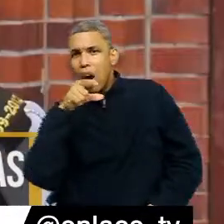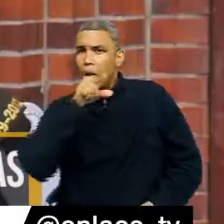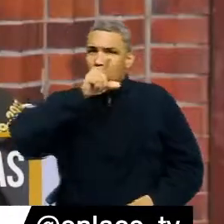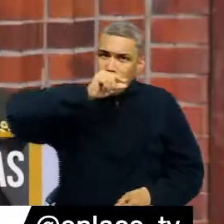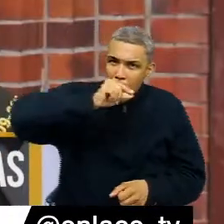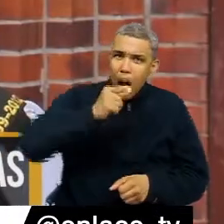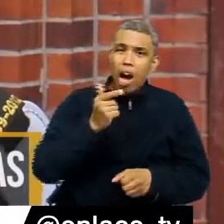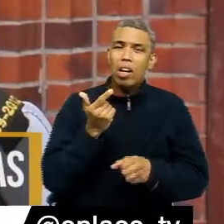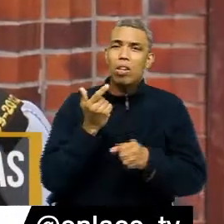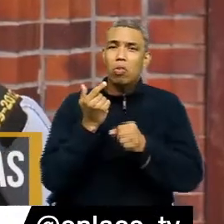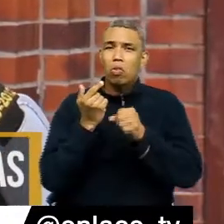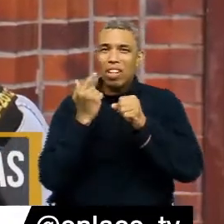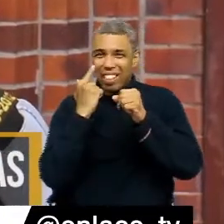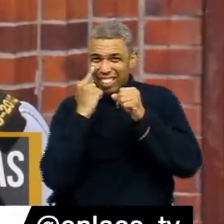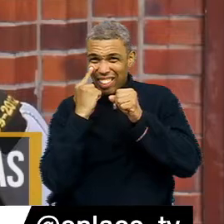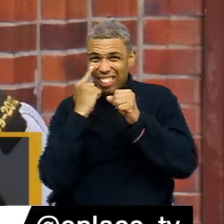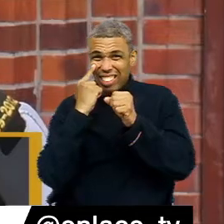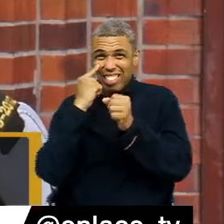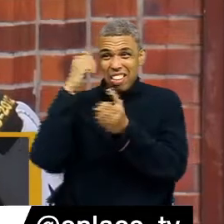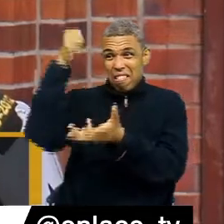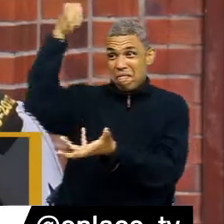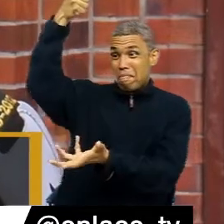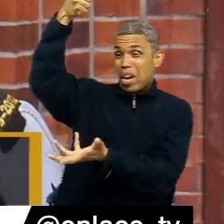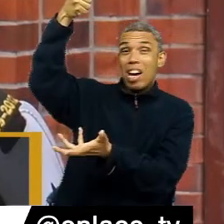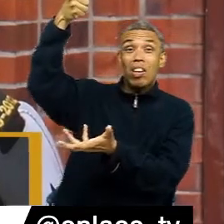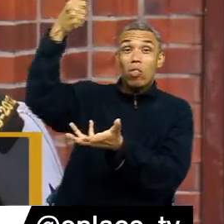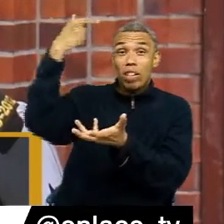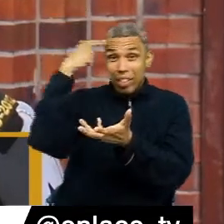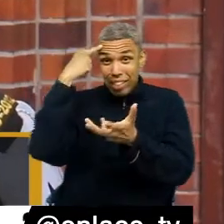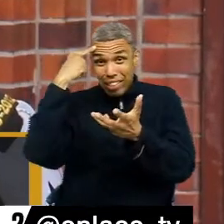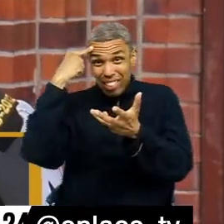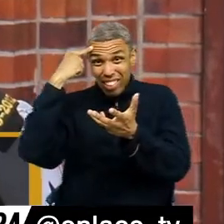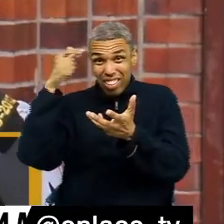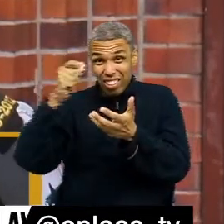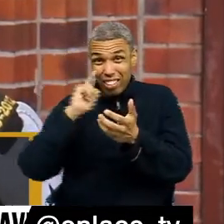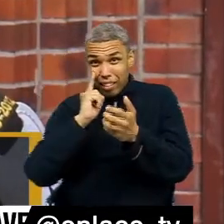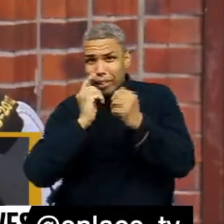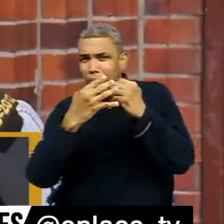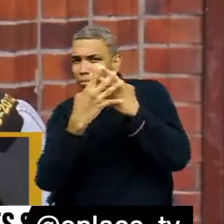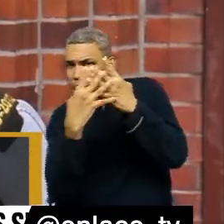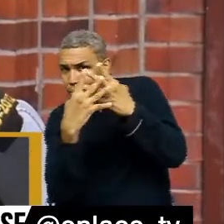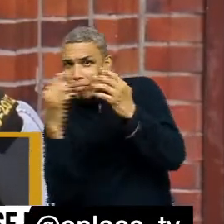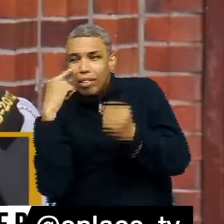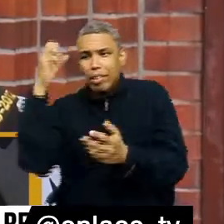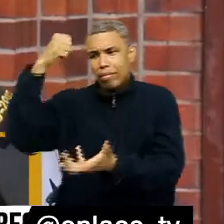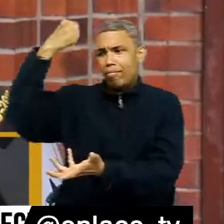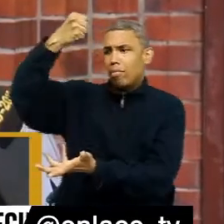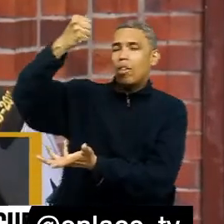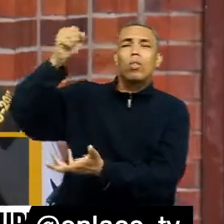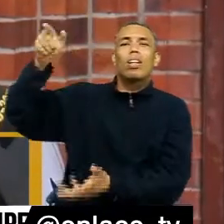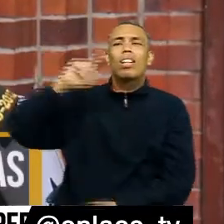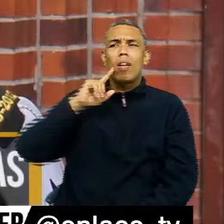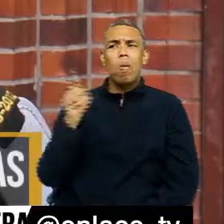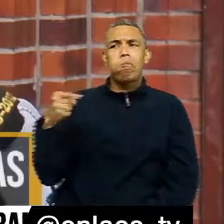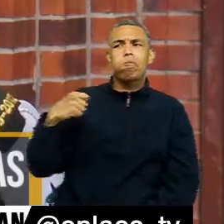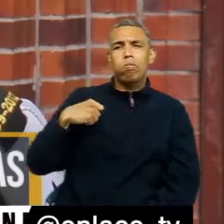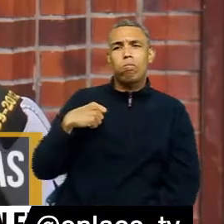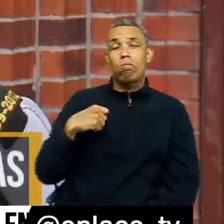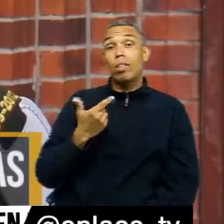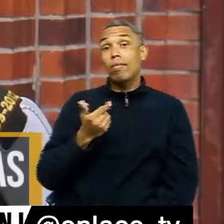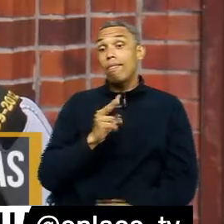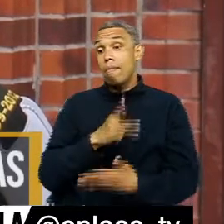logró evidenciar que en ese sitio efectivamente se hallaban estas especies. Son unas aves muy exóticas nativas de acá de